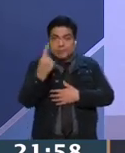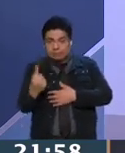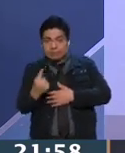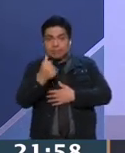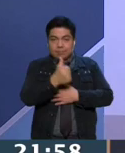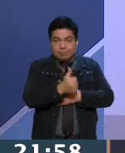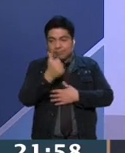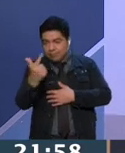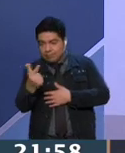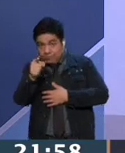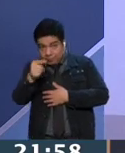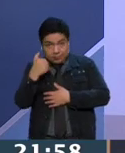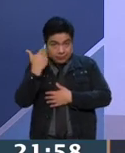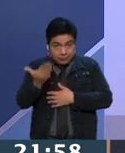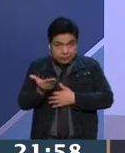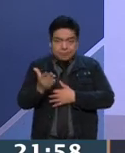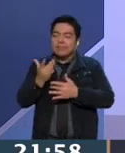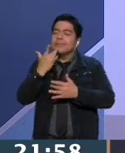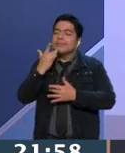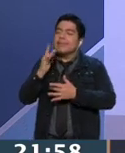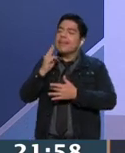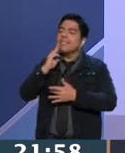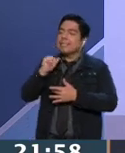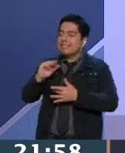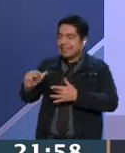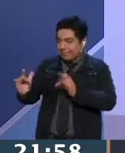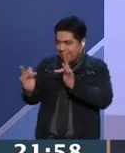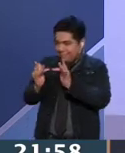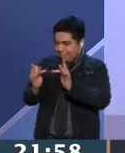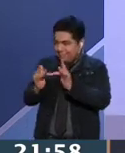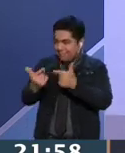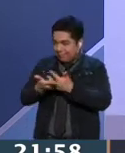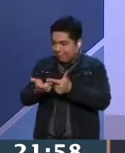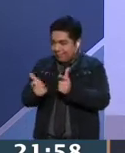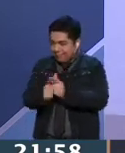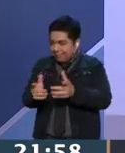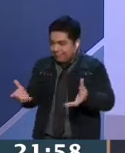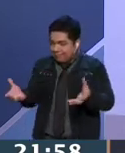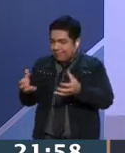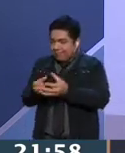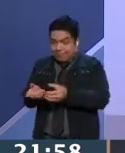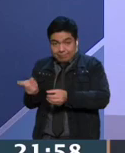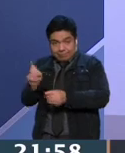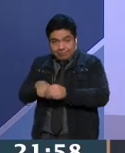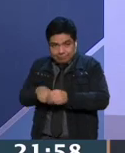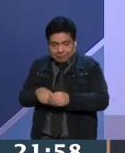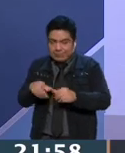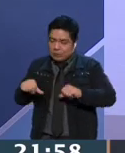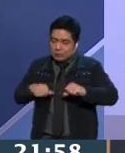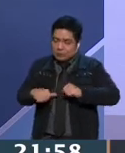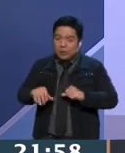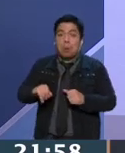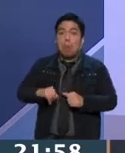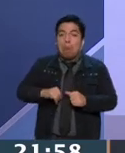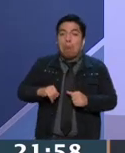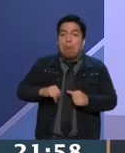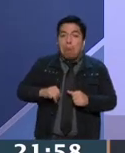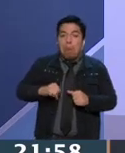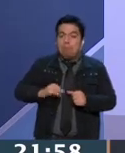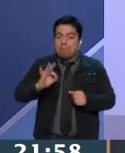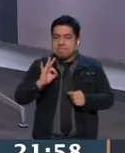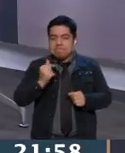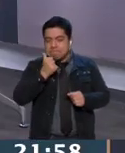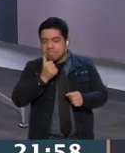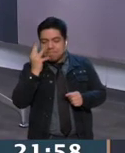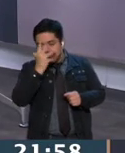5563-711167. Quien esté interesado, mande un mensaje y seguro que lo agregan a esta comunidad en torno a esta actividad que está interesantísima y es muy